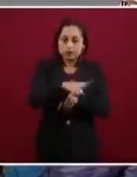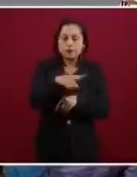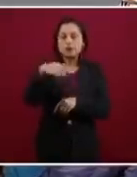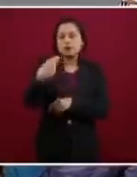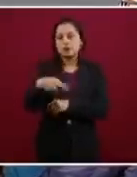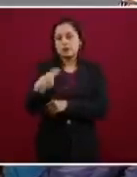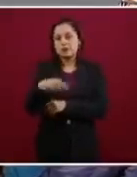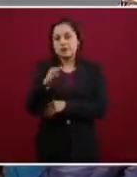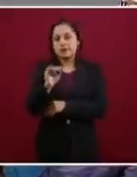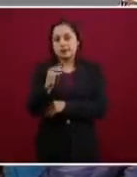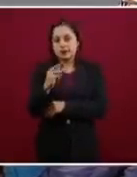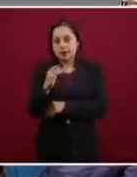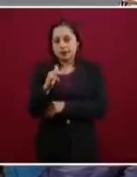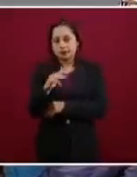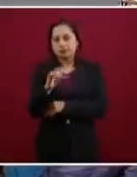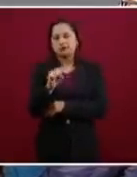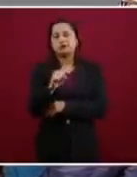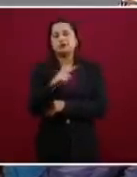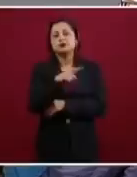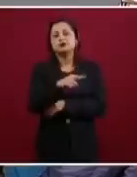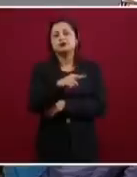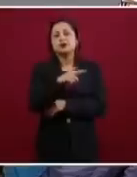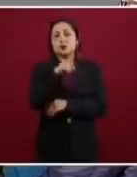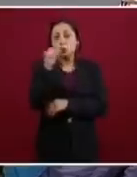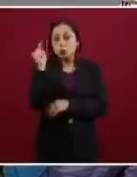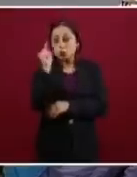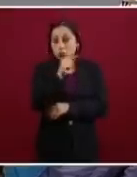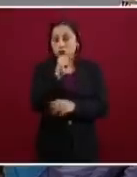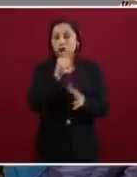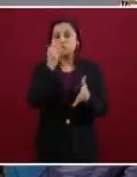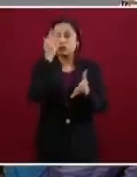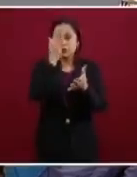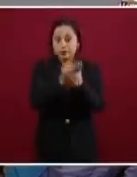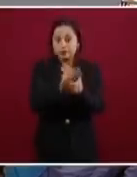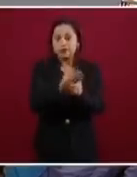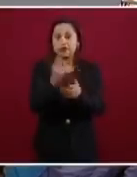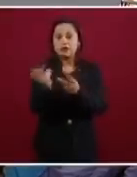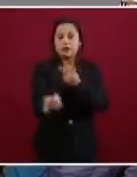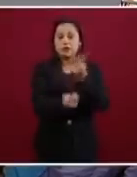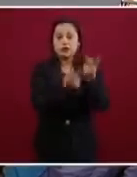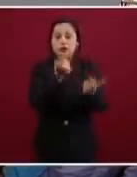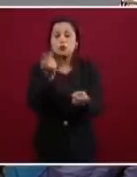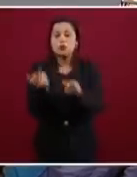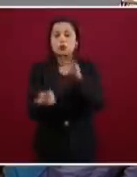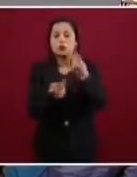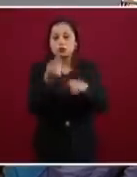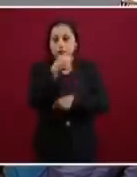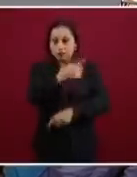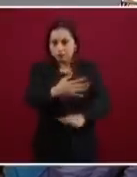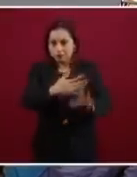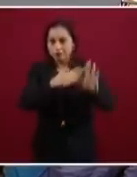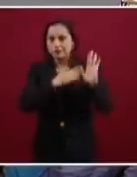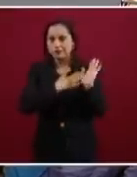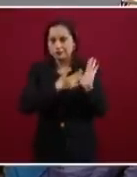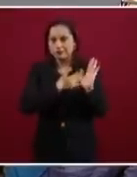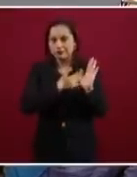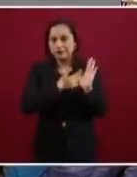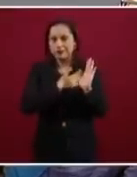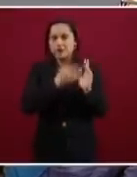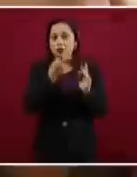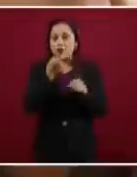punto presidente usted les ofrece una consulta cuando la obra ya está el 85 por ciento de